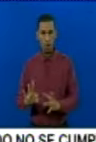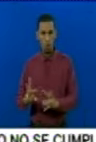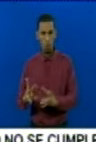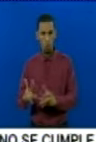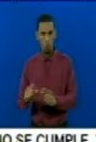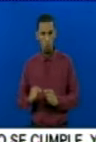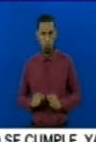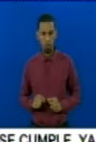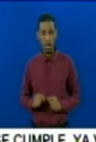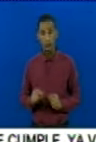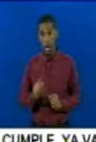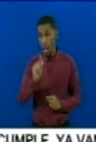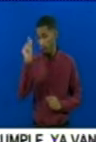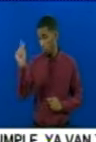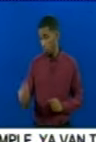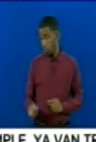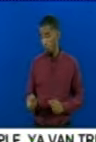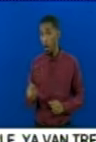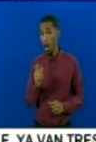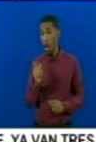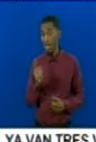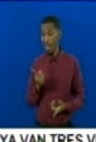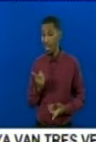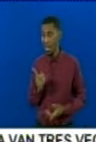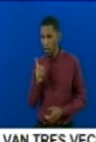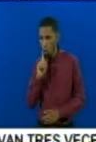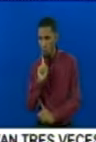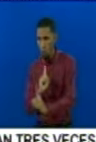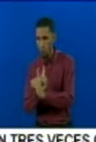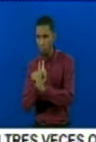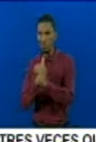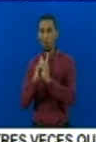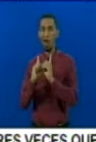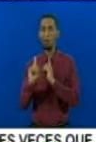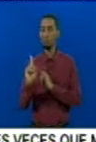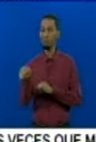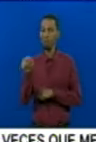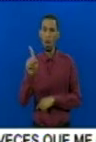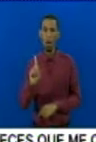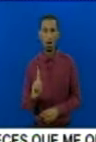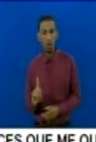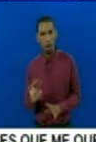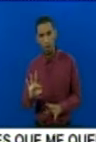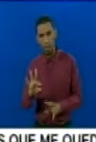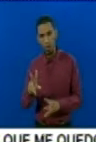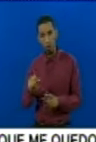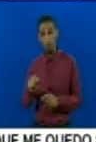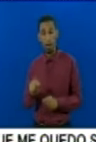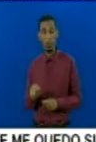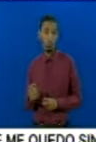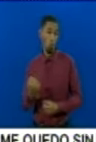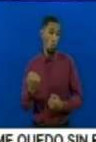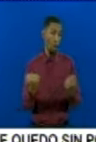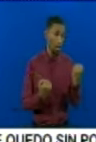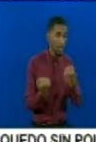y que las personas que son sorprendidas del sistema del comercio, de las transportaciones o de